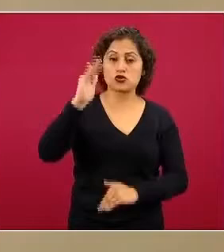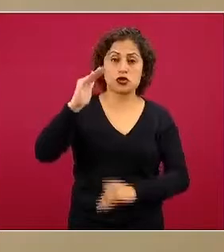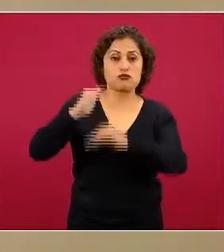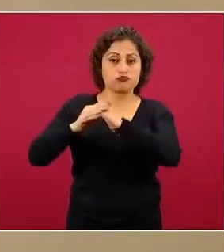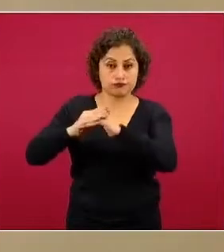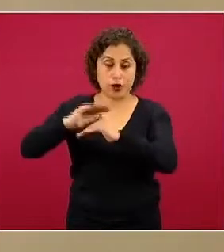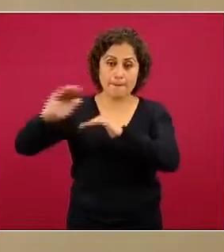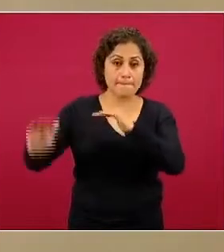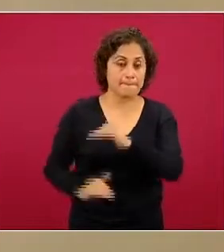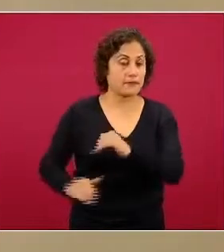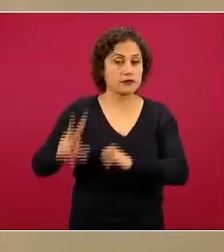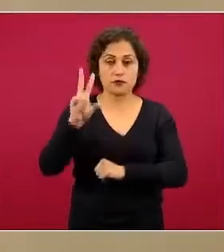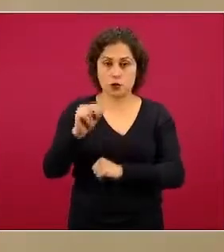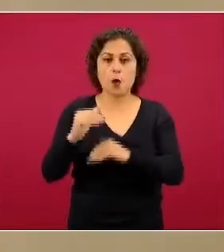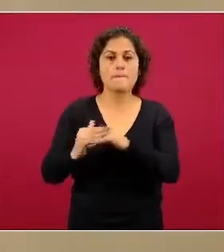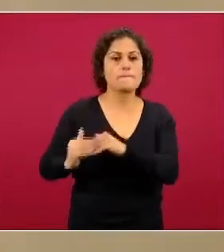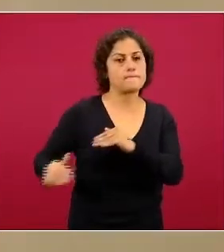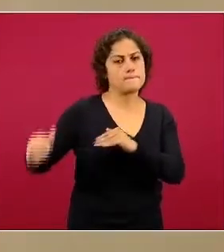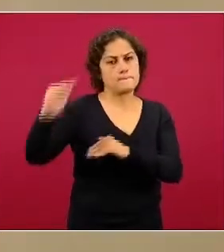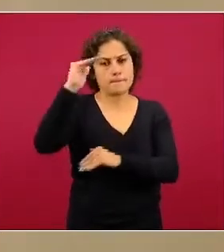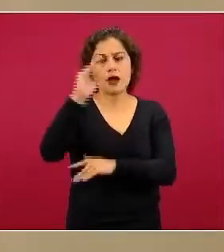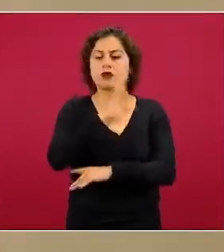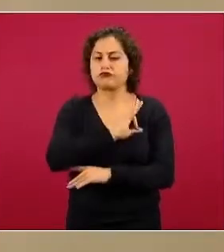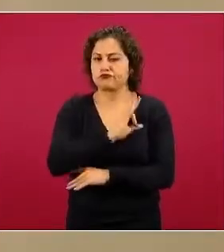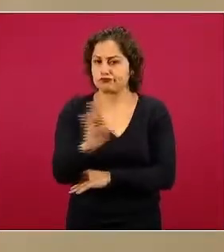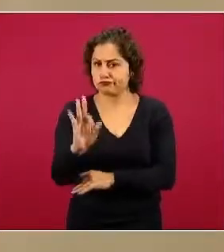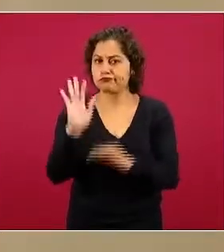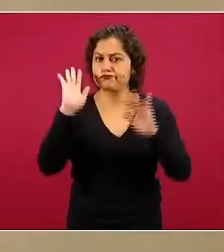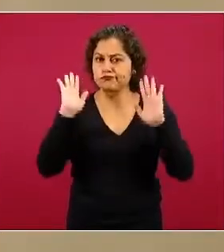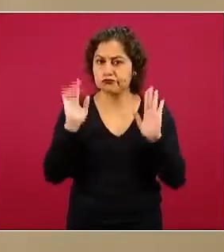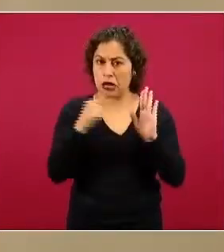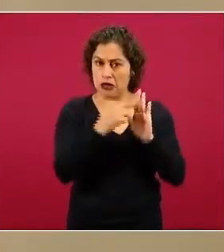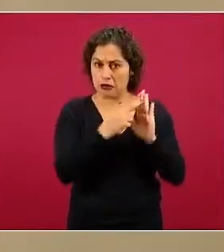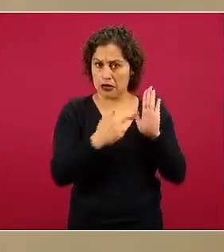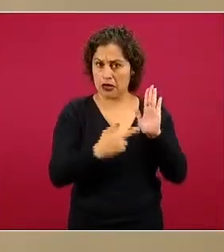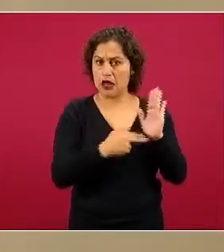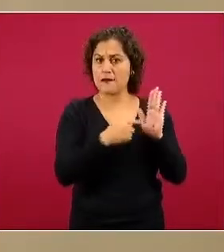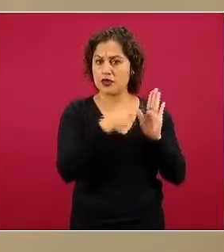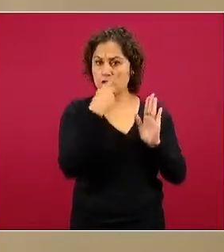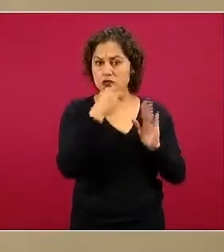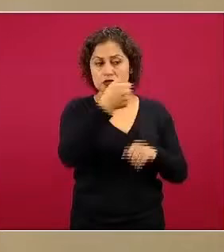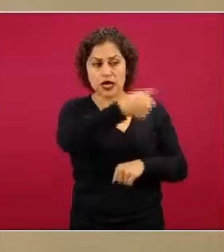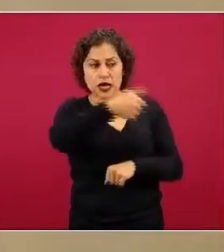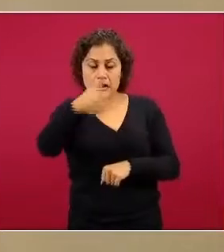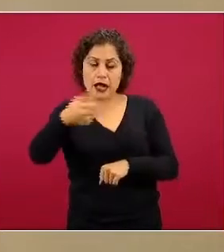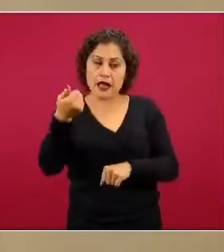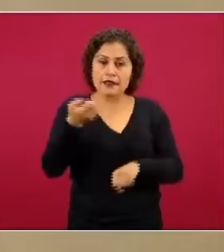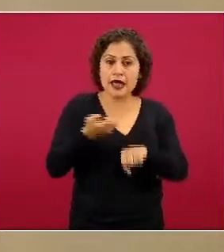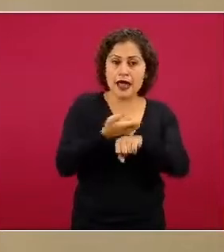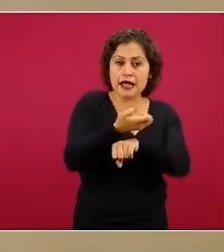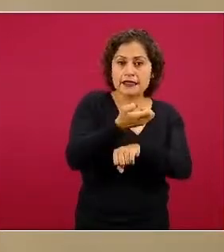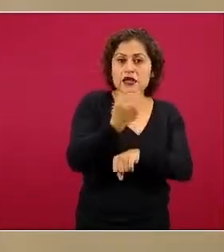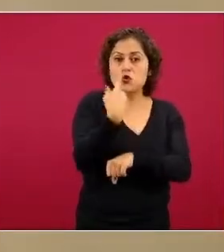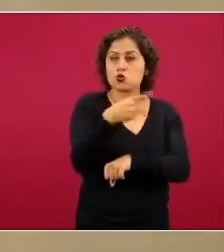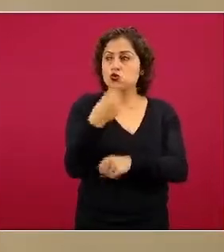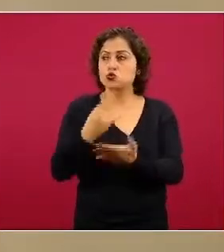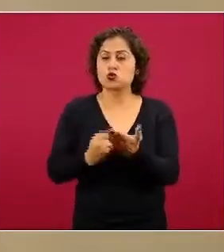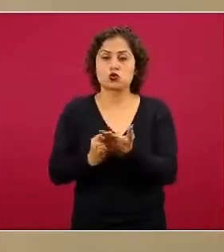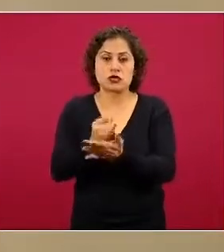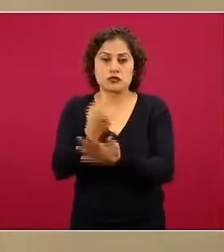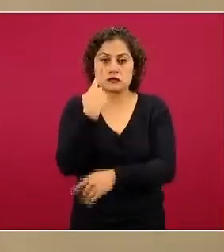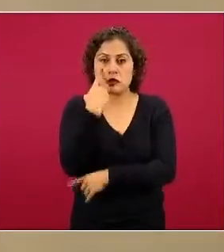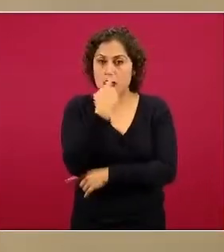un 10%, pero si se tienen mayores recursos o si se requiere por cualquier